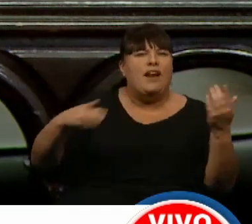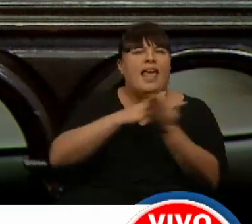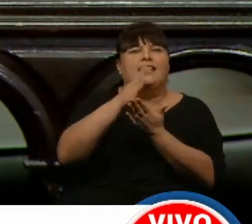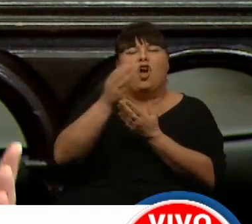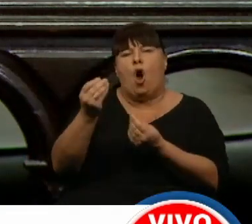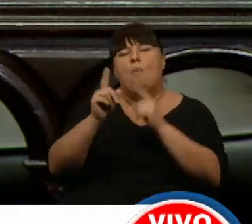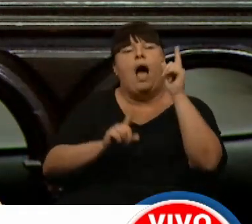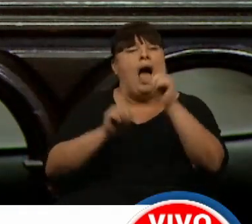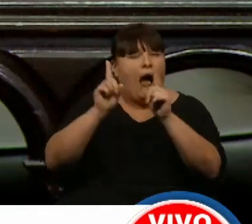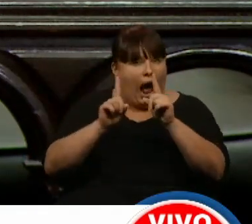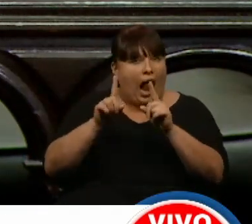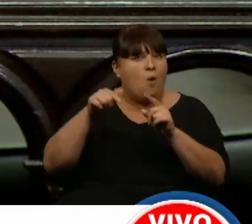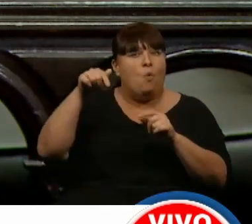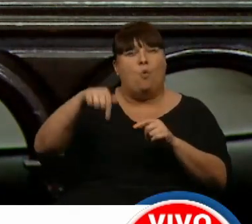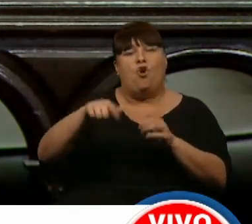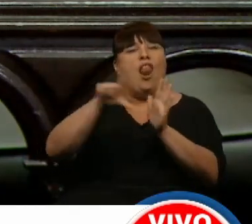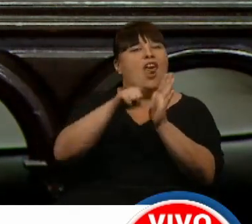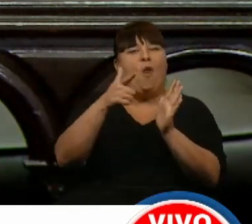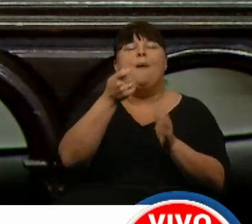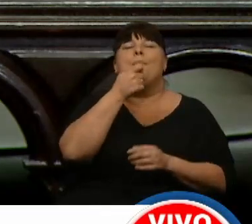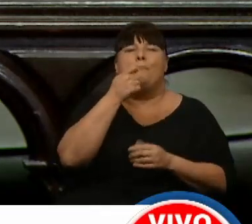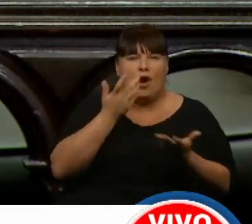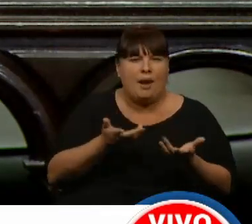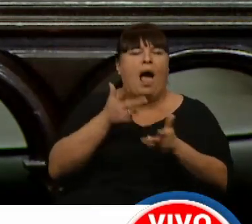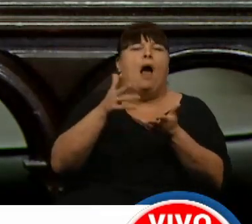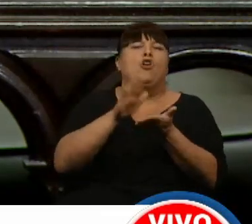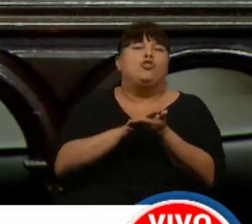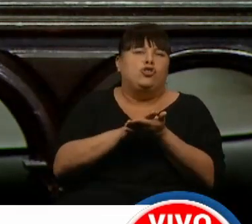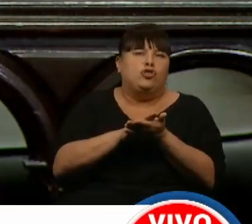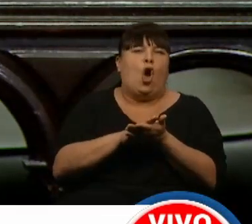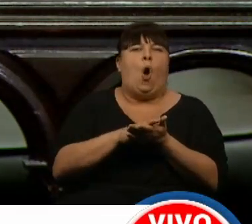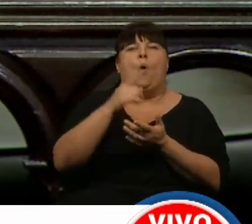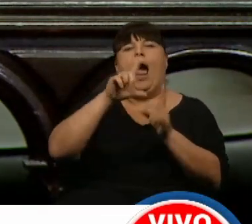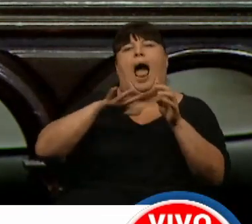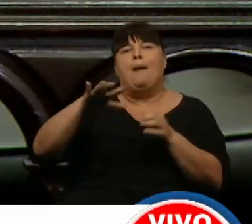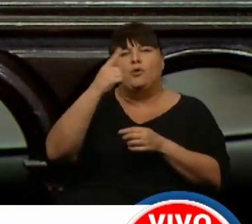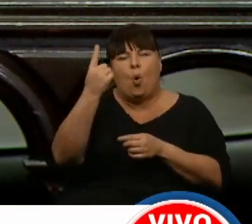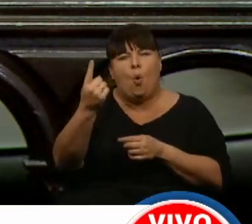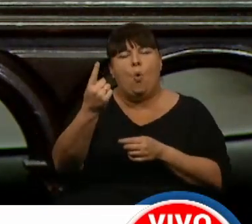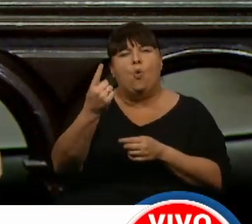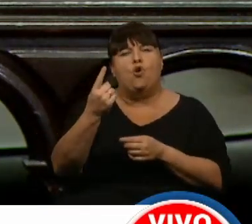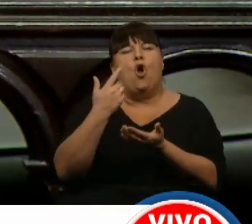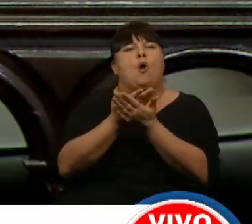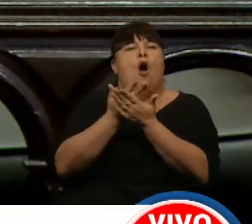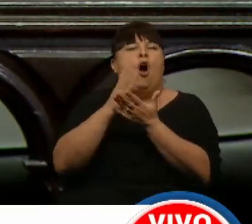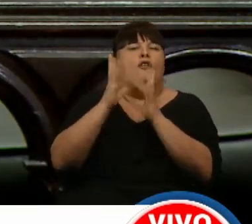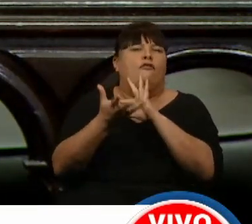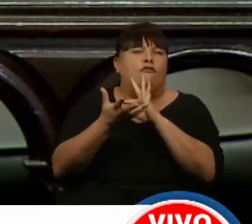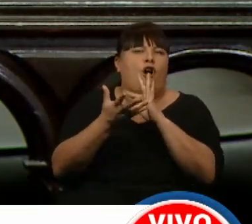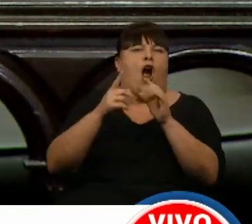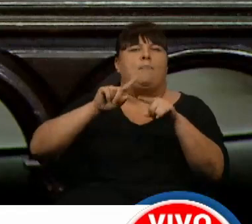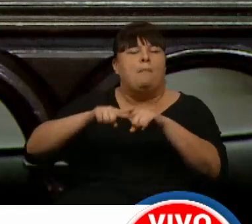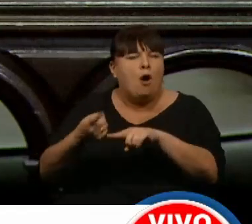aplicación, algunos de los cuales están ausentes en la ley. Por ejemplo, se habla del ámbito 1, proponer opciones en materia